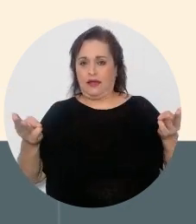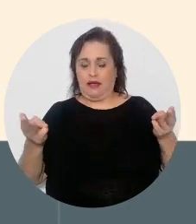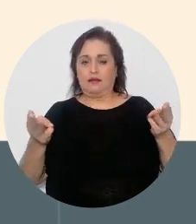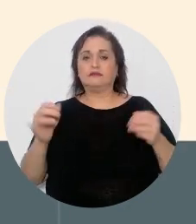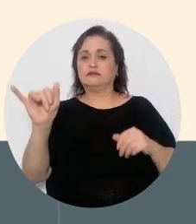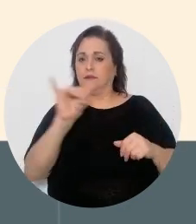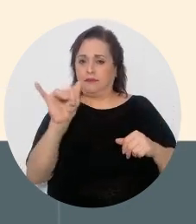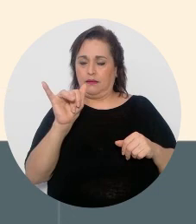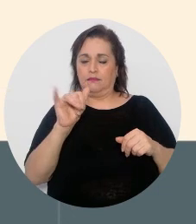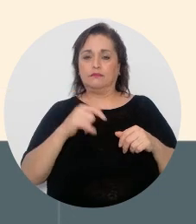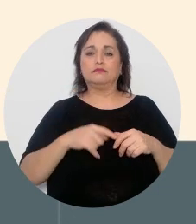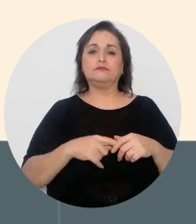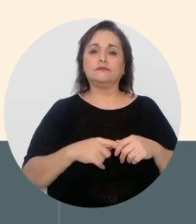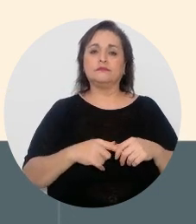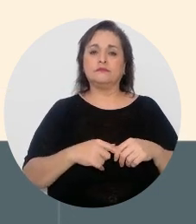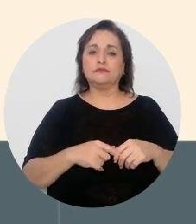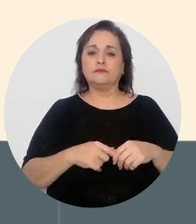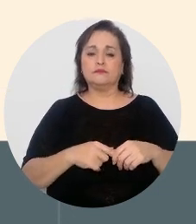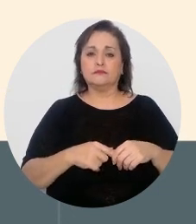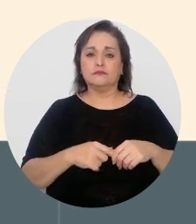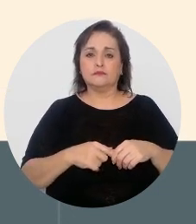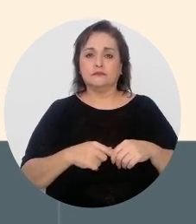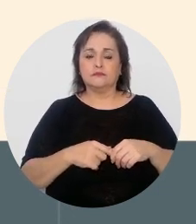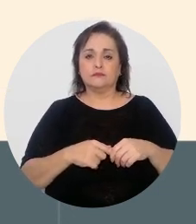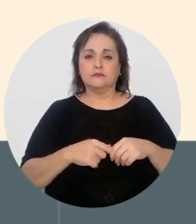y materiales.